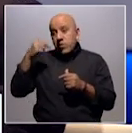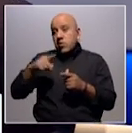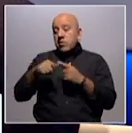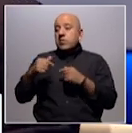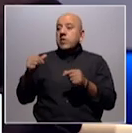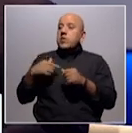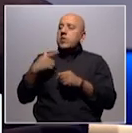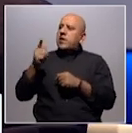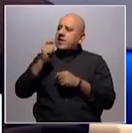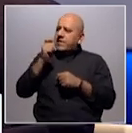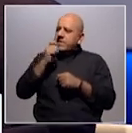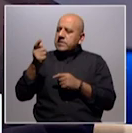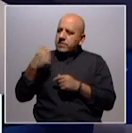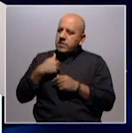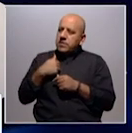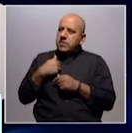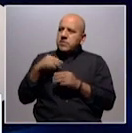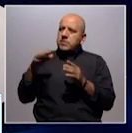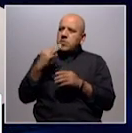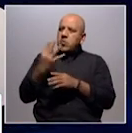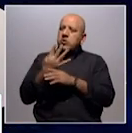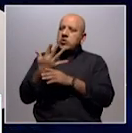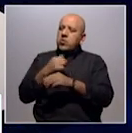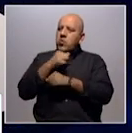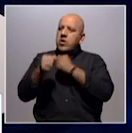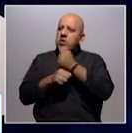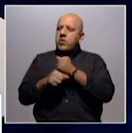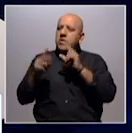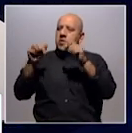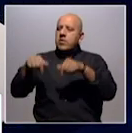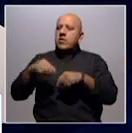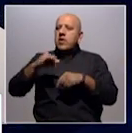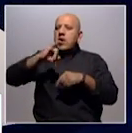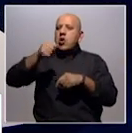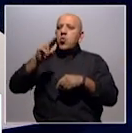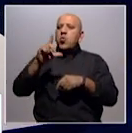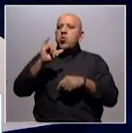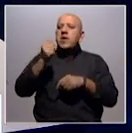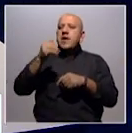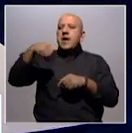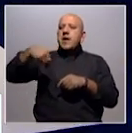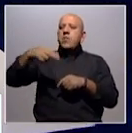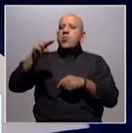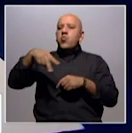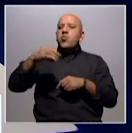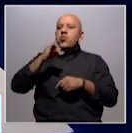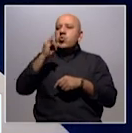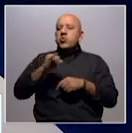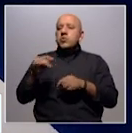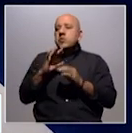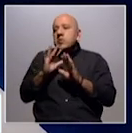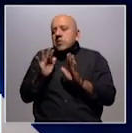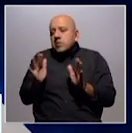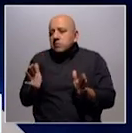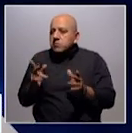hicieron una entrevista aparecida hace 45 años respecto a maría julia muñoz claro ya mí yo dije no no no voy